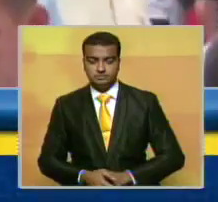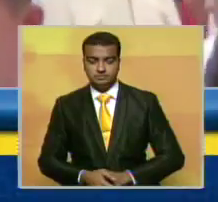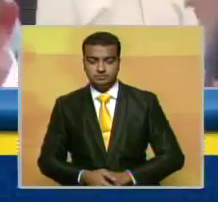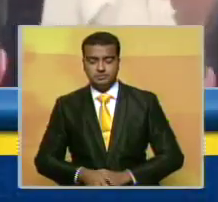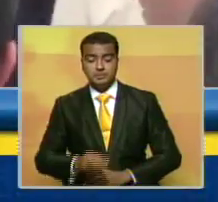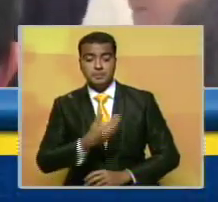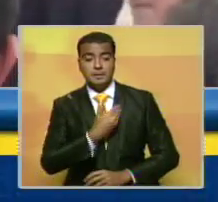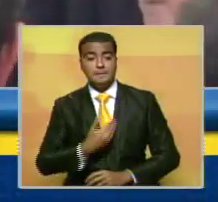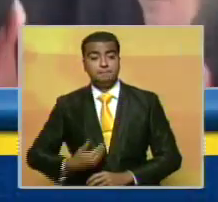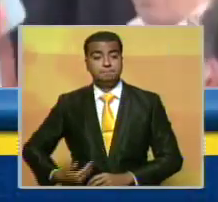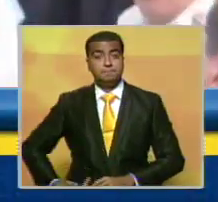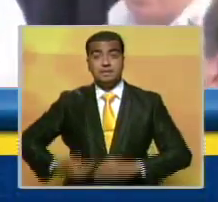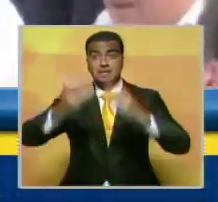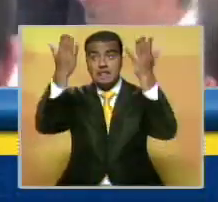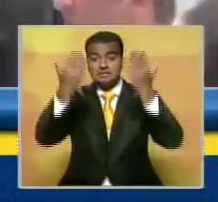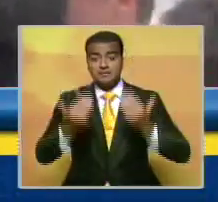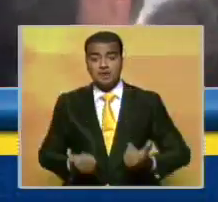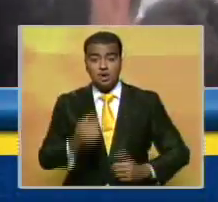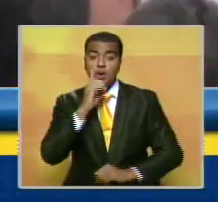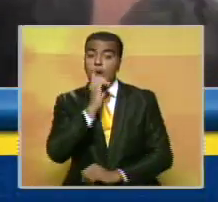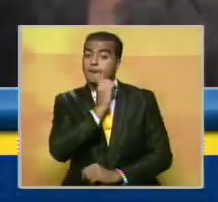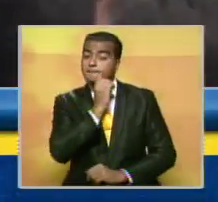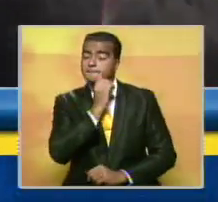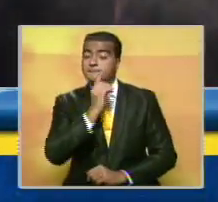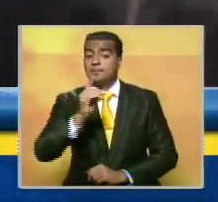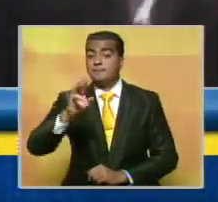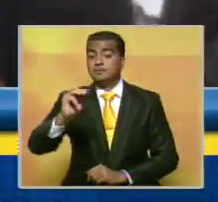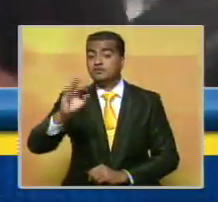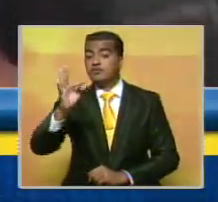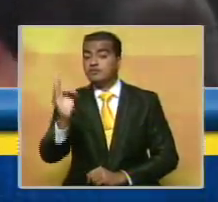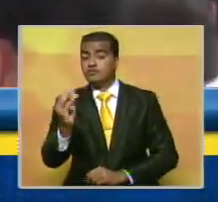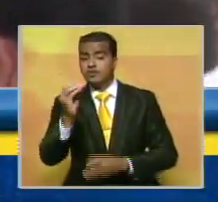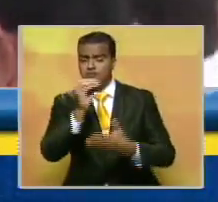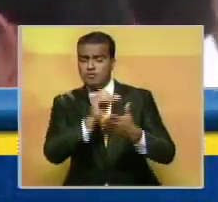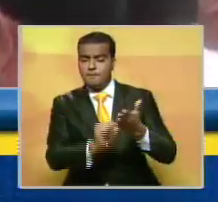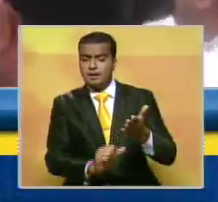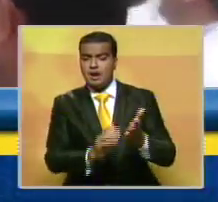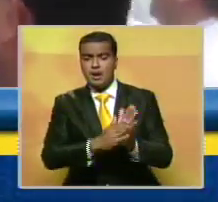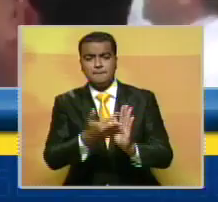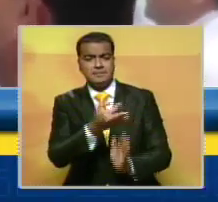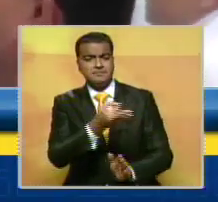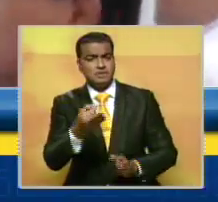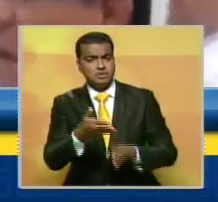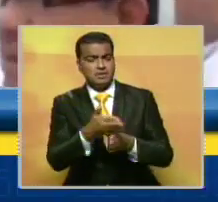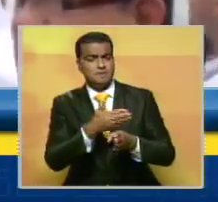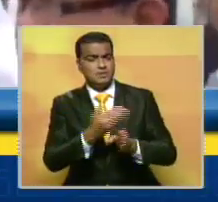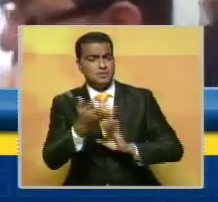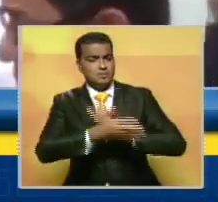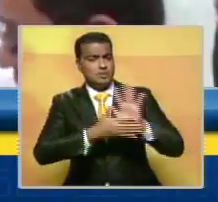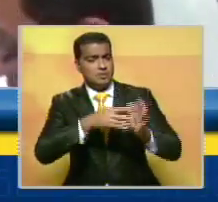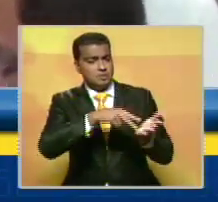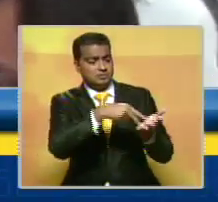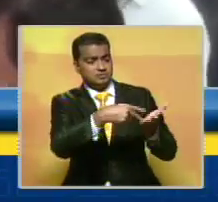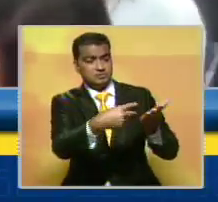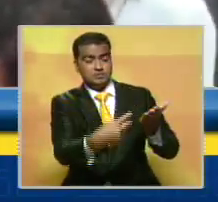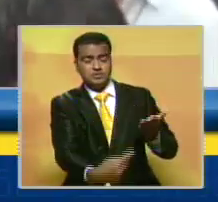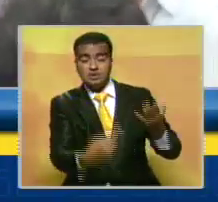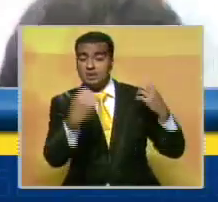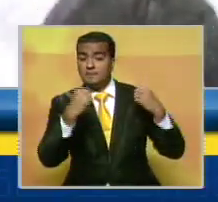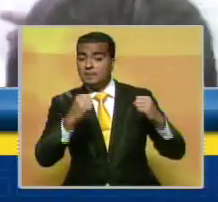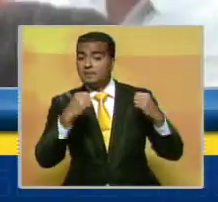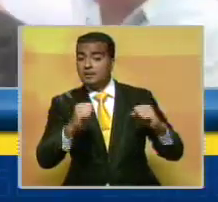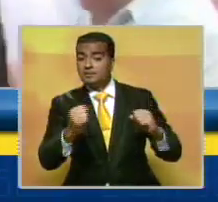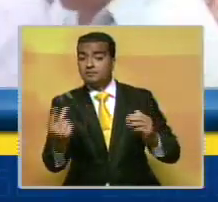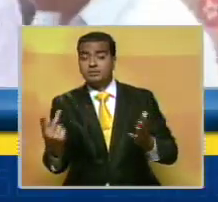El presidente de El Salvador, Mauricio Funes, fue operado con éxito de una fractura en la cadera tras sufrir una caída cuando se preparaba